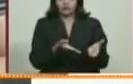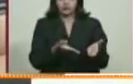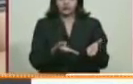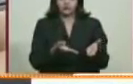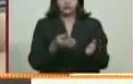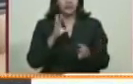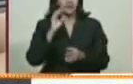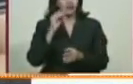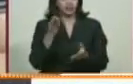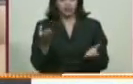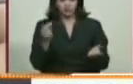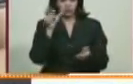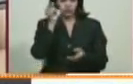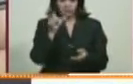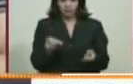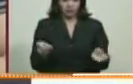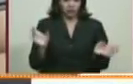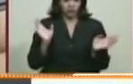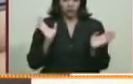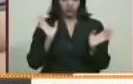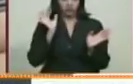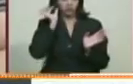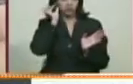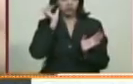de una anónima señora, ¿no?